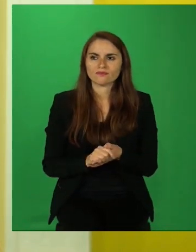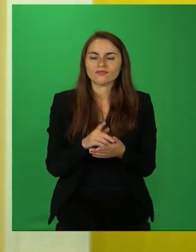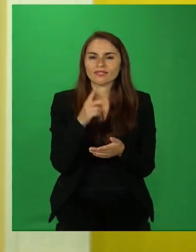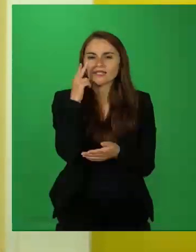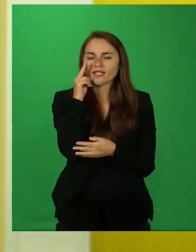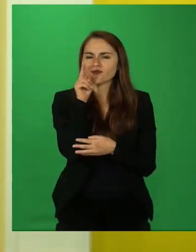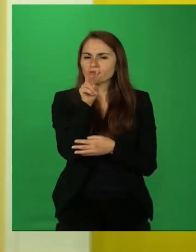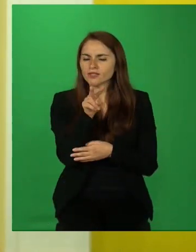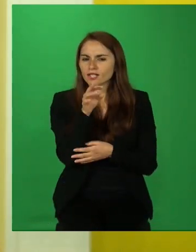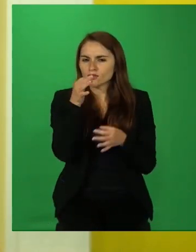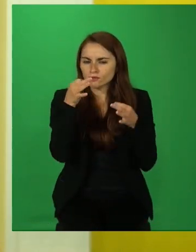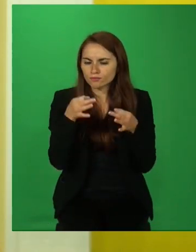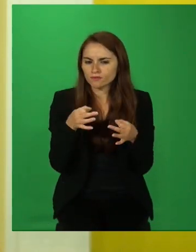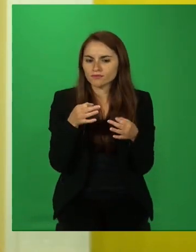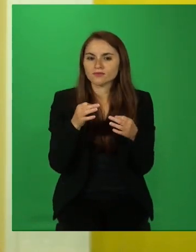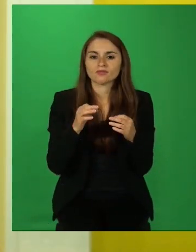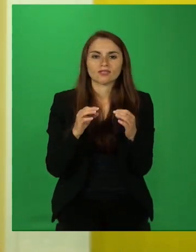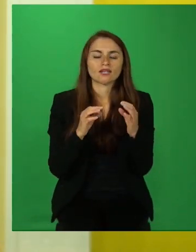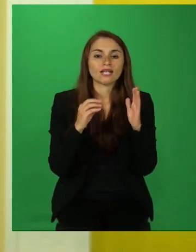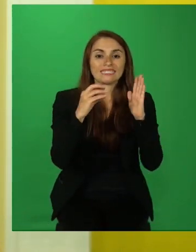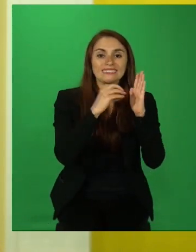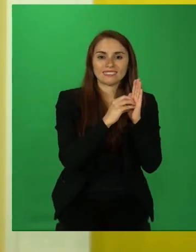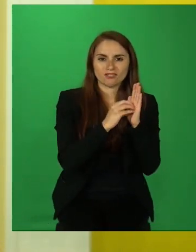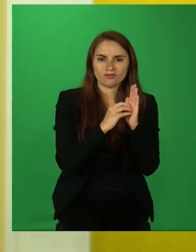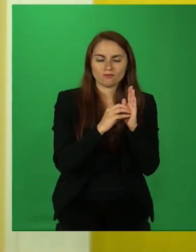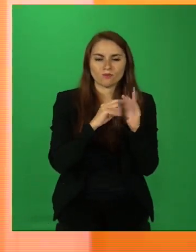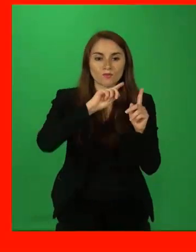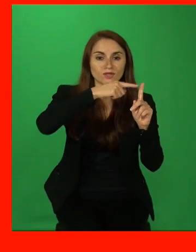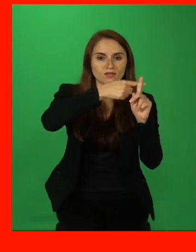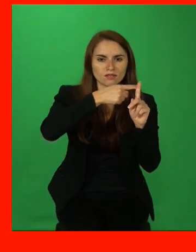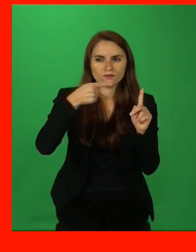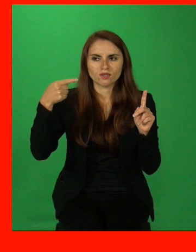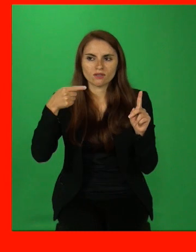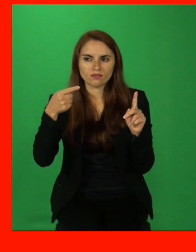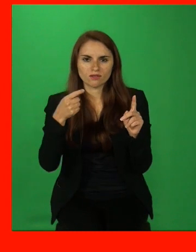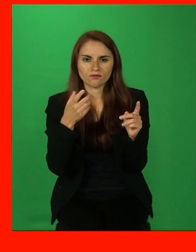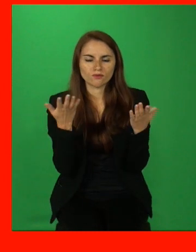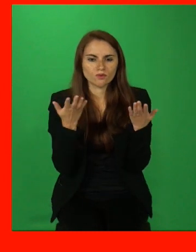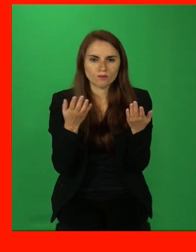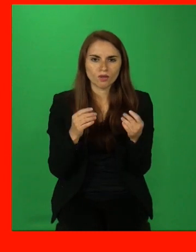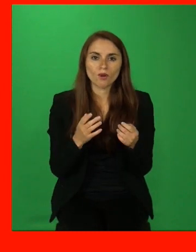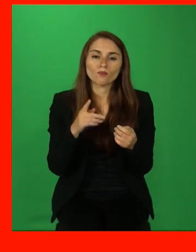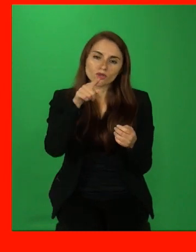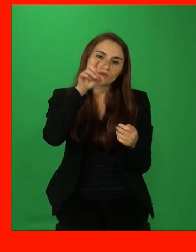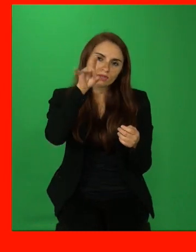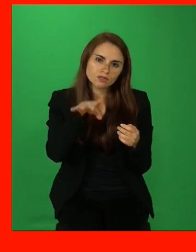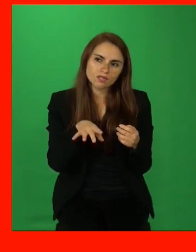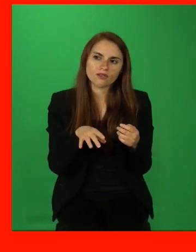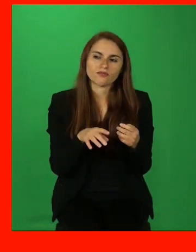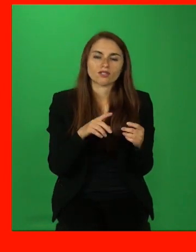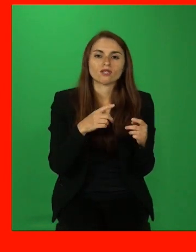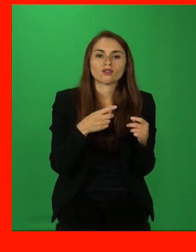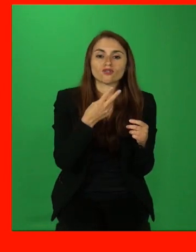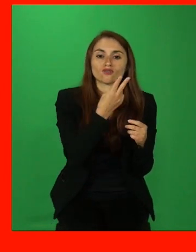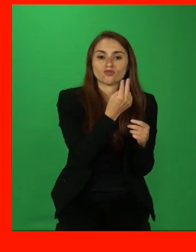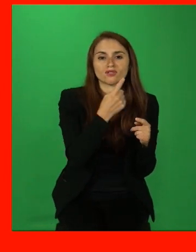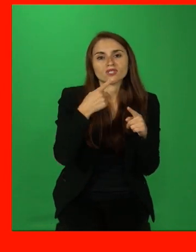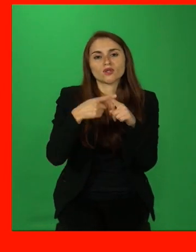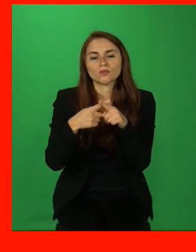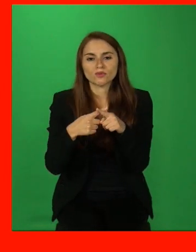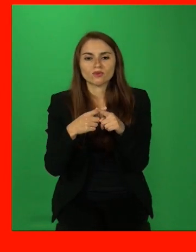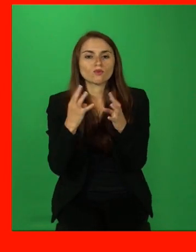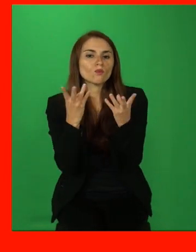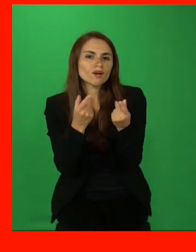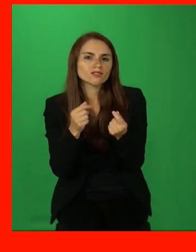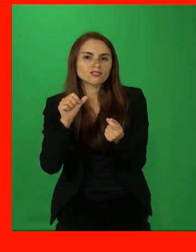fijarte en los signos de los números porque porque tú ya sabes que es 12 por tanto te va a dar 36 es